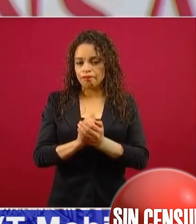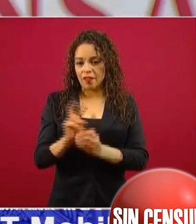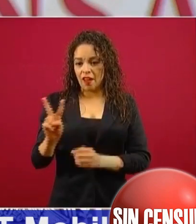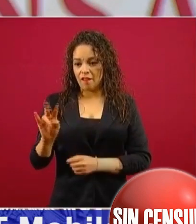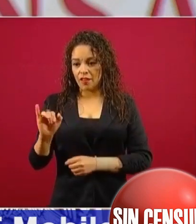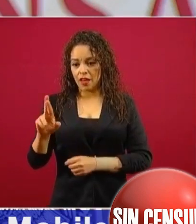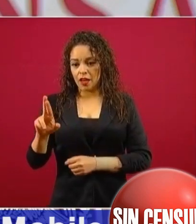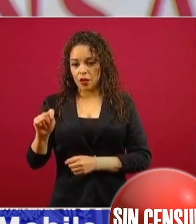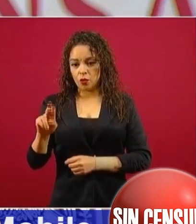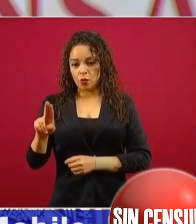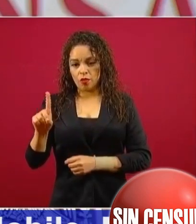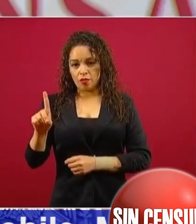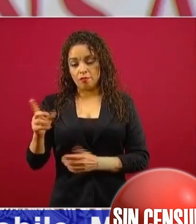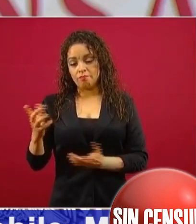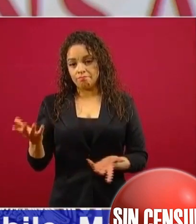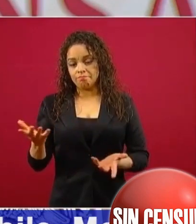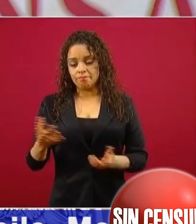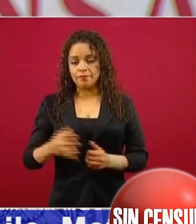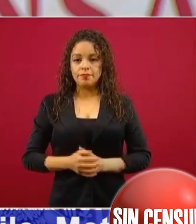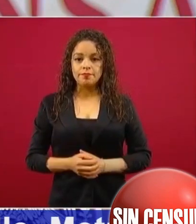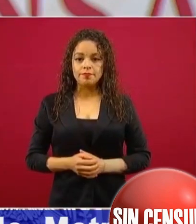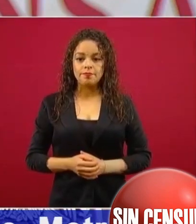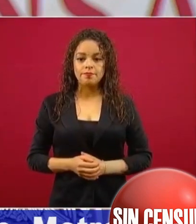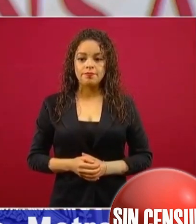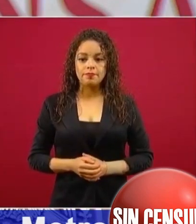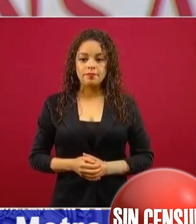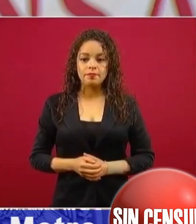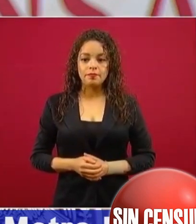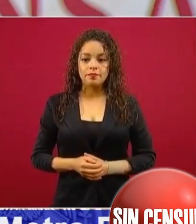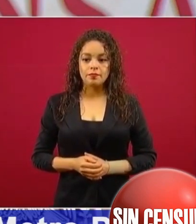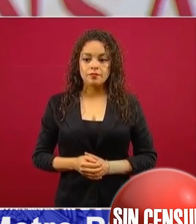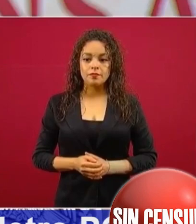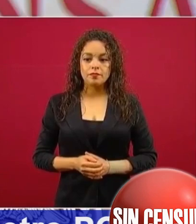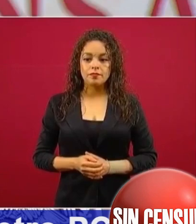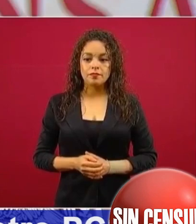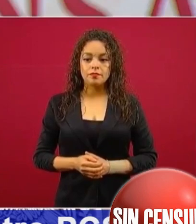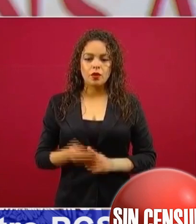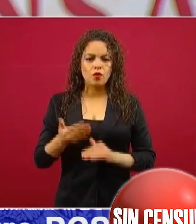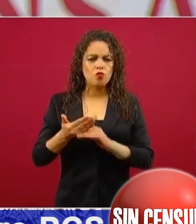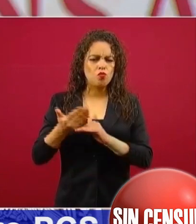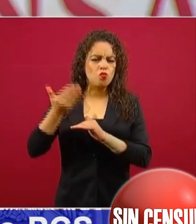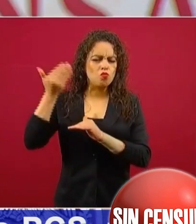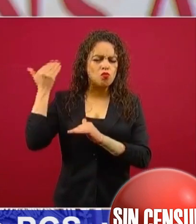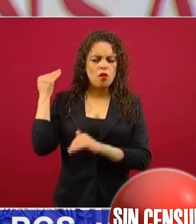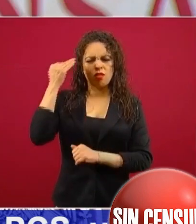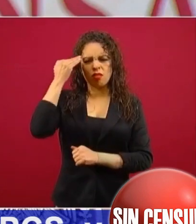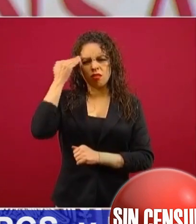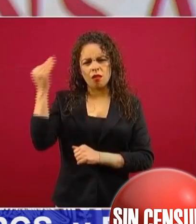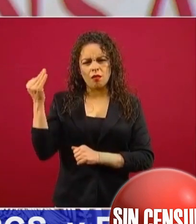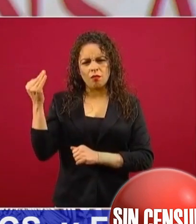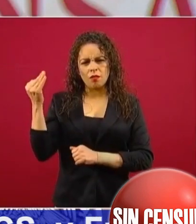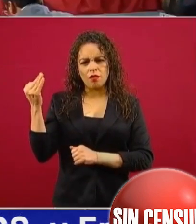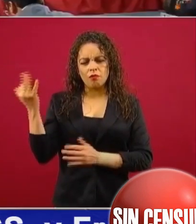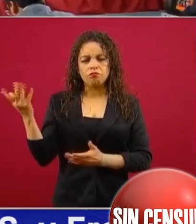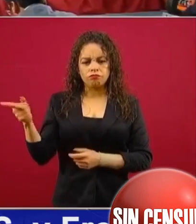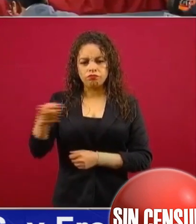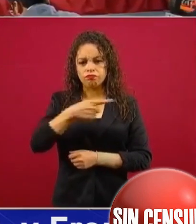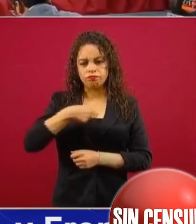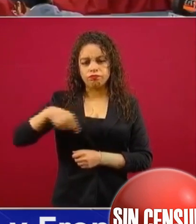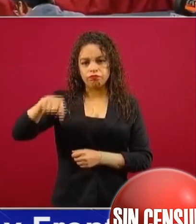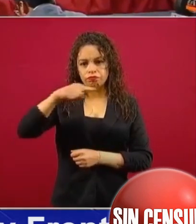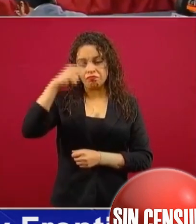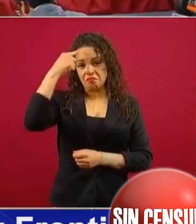Nosotros desde hace mucho tiempo hemos sostenido que el modelo